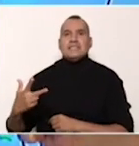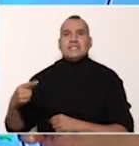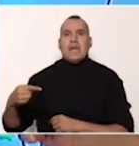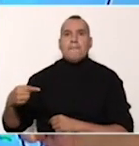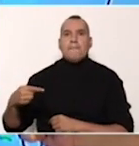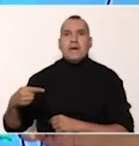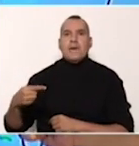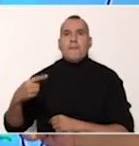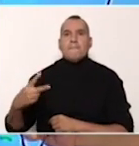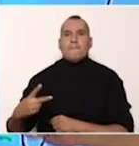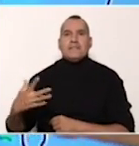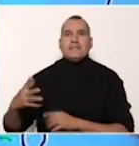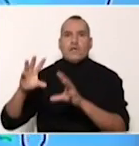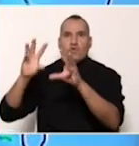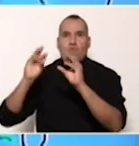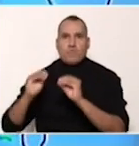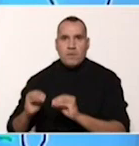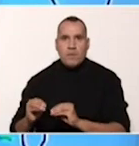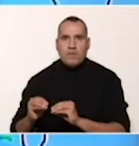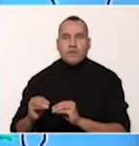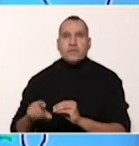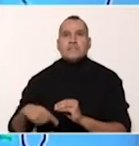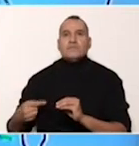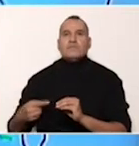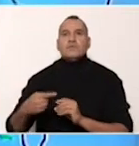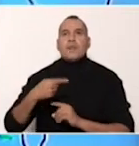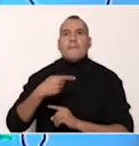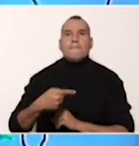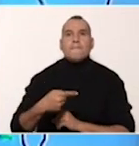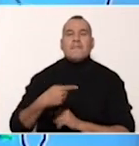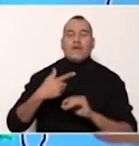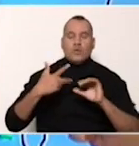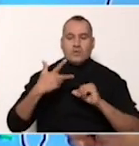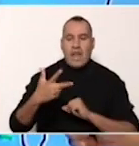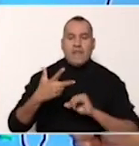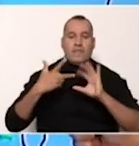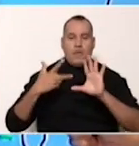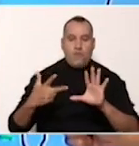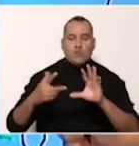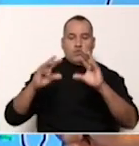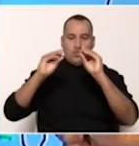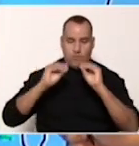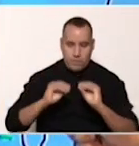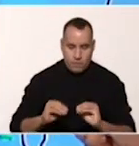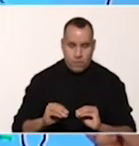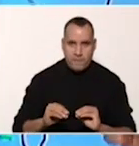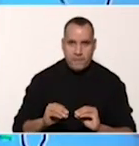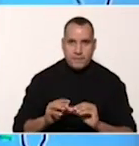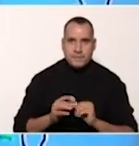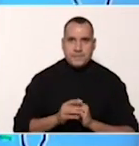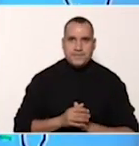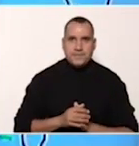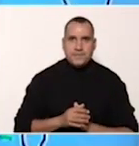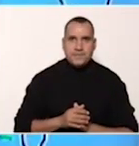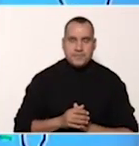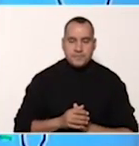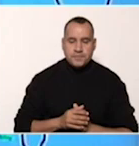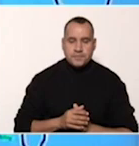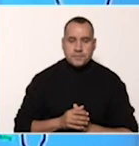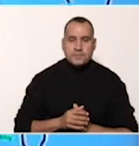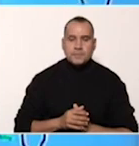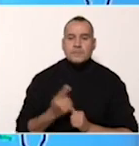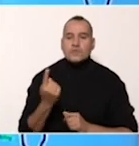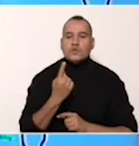menos 23, lo copiamos aquí abajo. El de exponente 1 es menos 38, lo copiamos aquí abajo. Y el